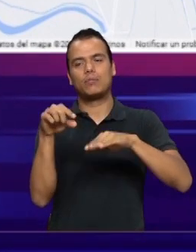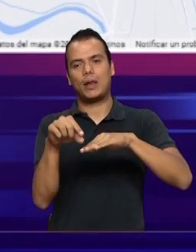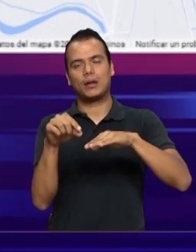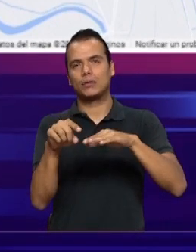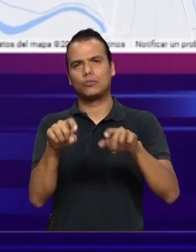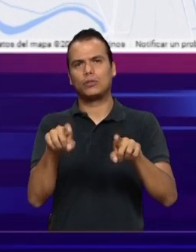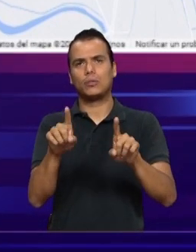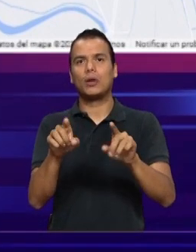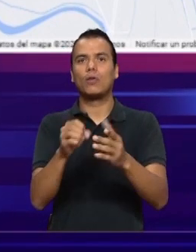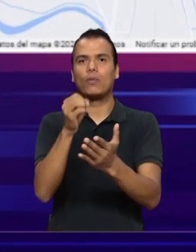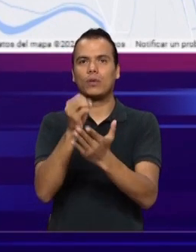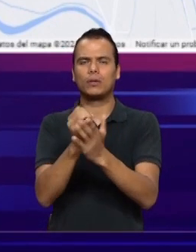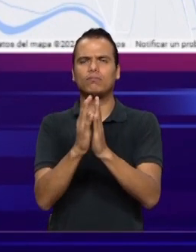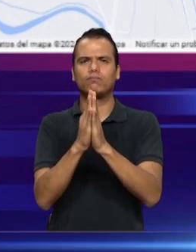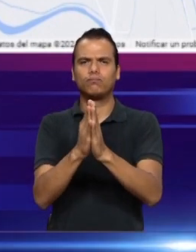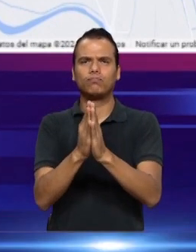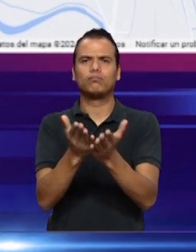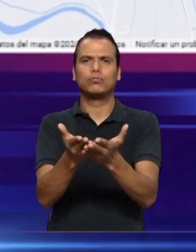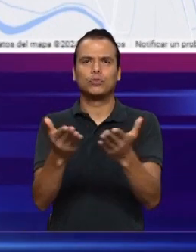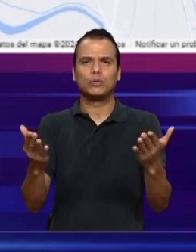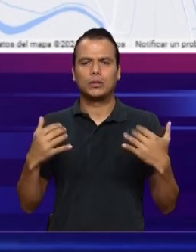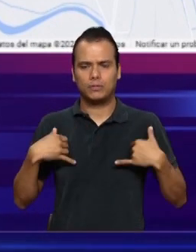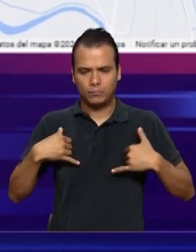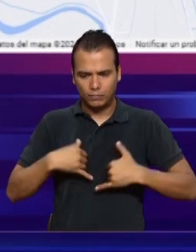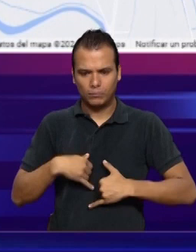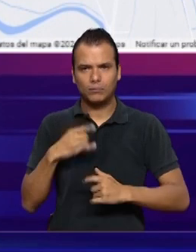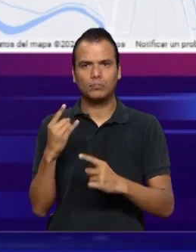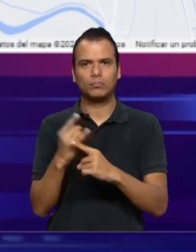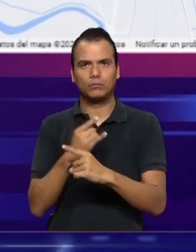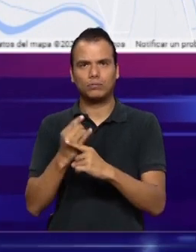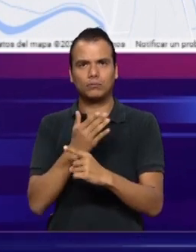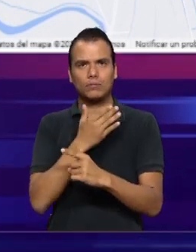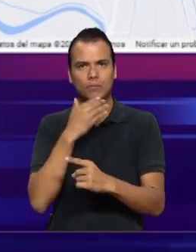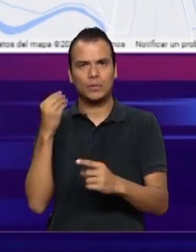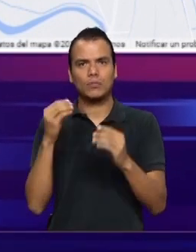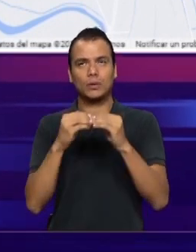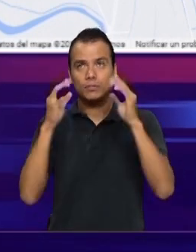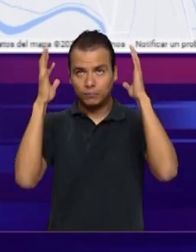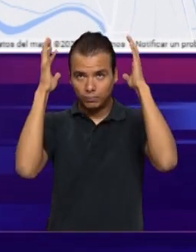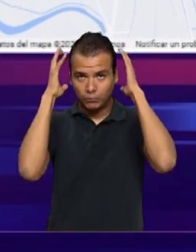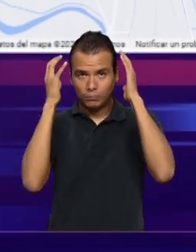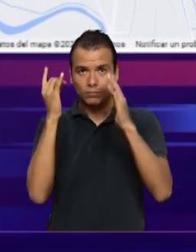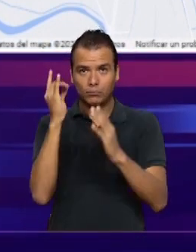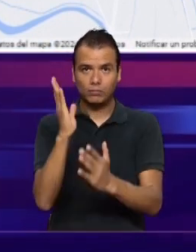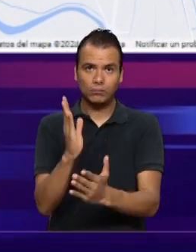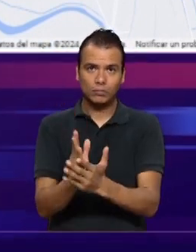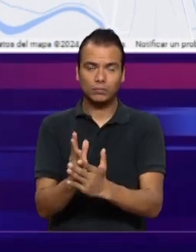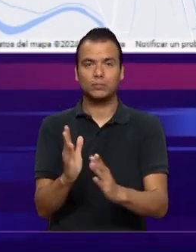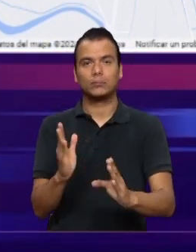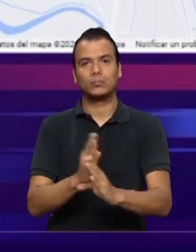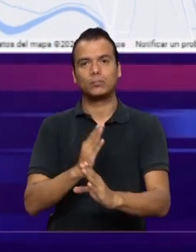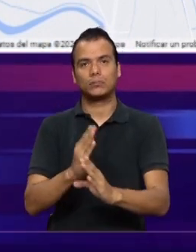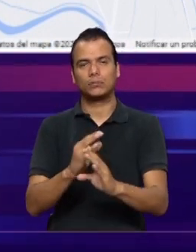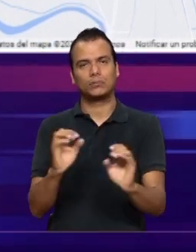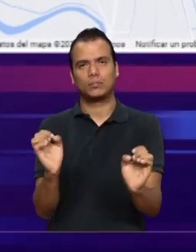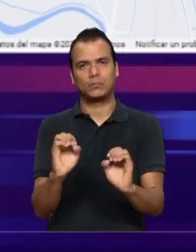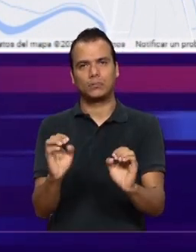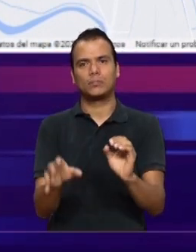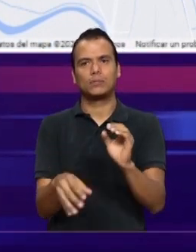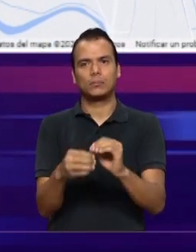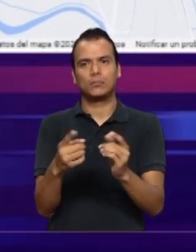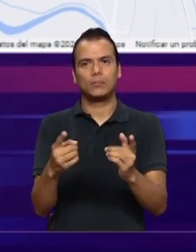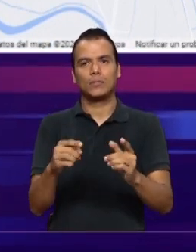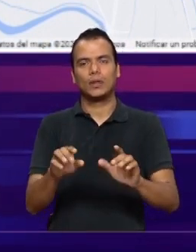Pero es obligatorio, por favor, ese elemento reflectivo, hacer uso del casco para evitar inconvenientes viales y asimismo reducir